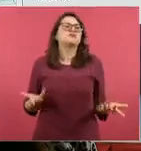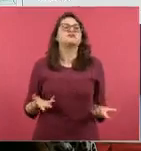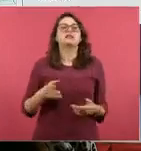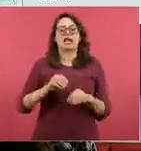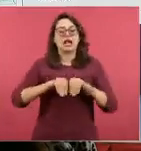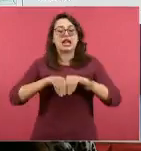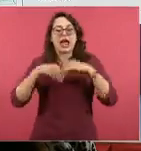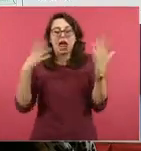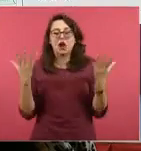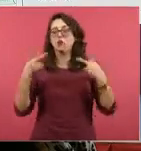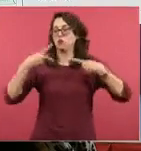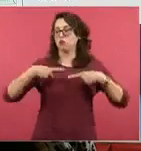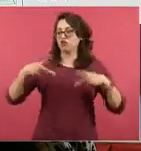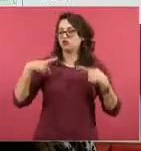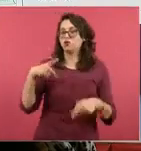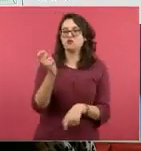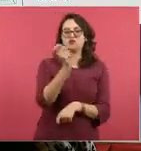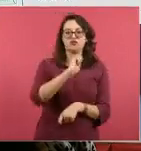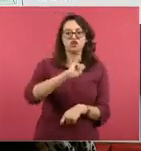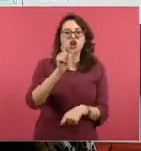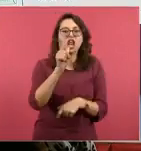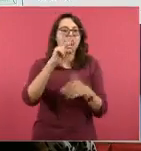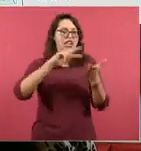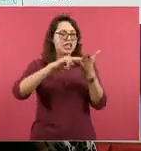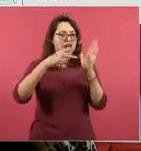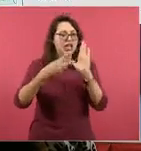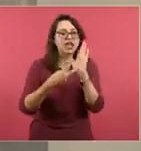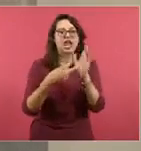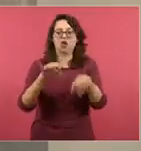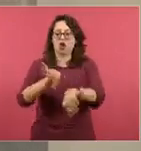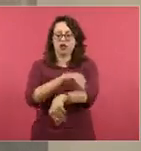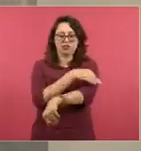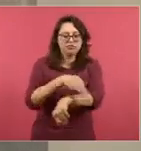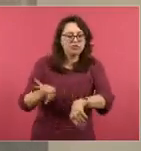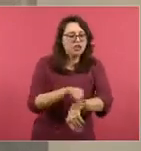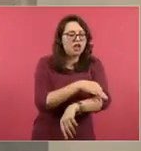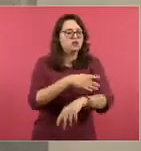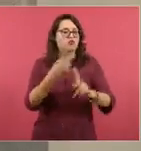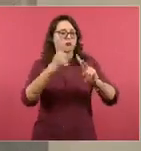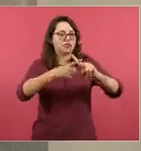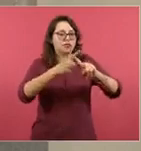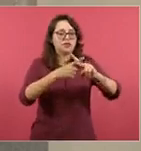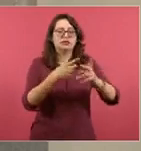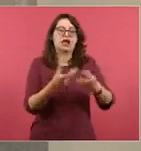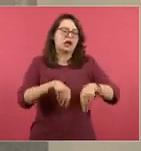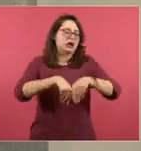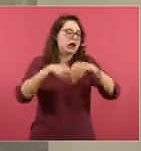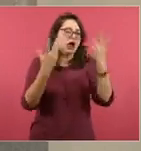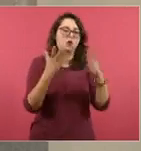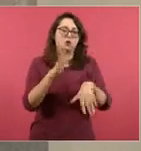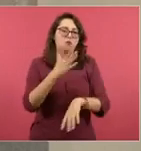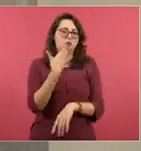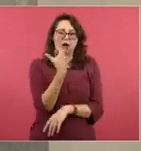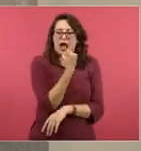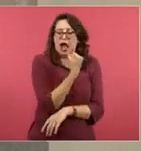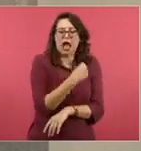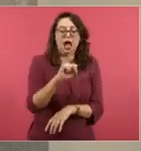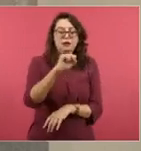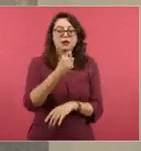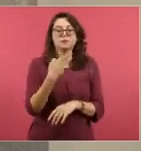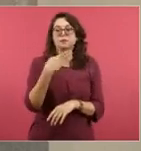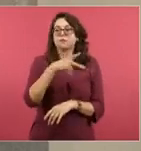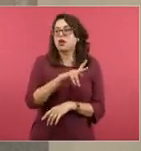físicos o algunos otros profesionistas requieren la matemática como un instrumento. He visto